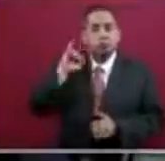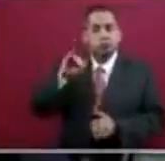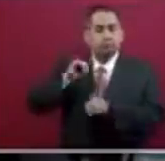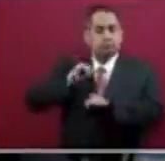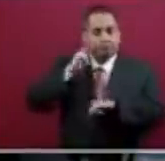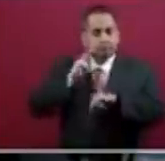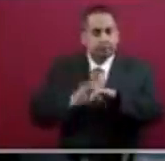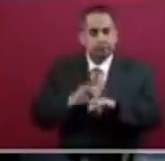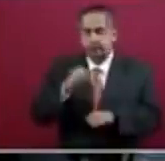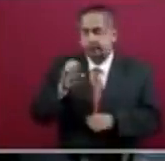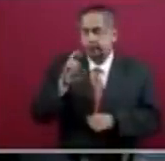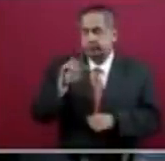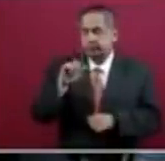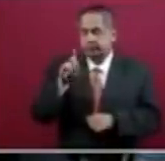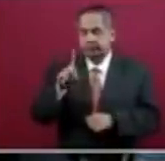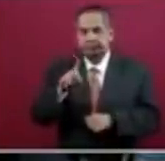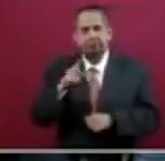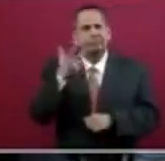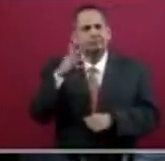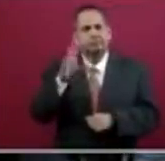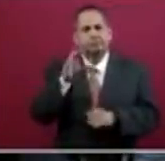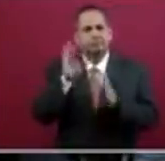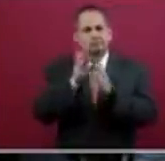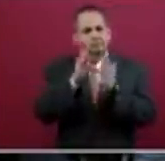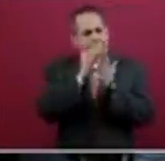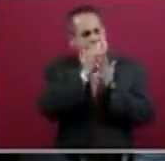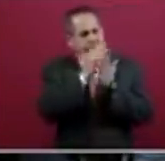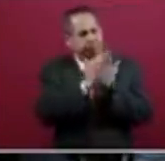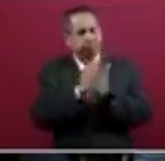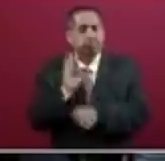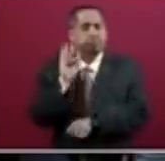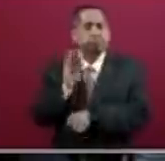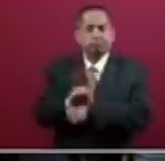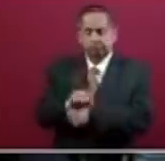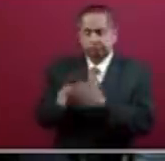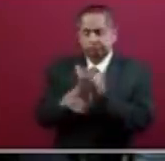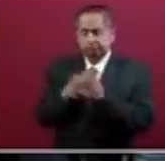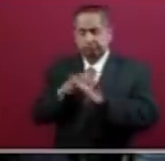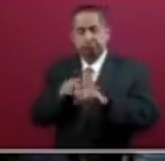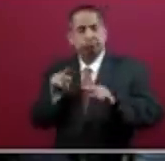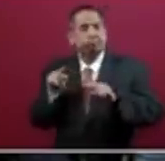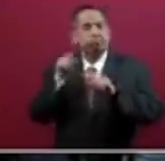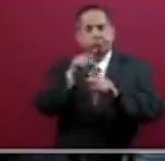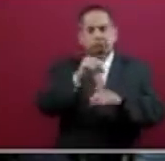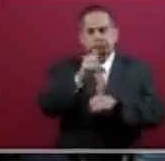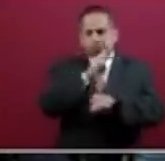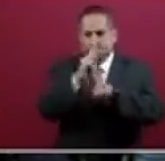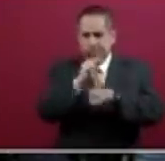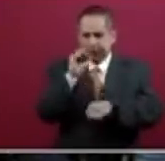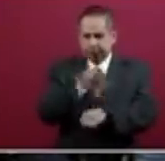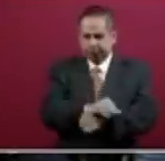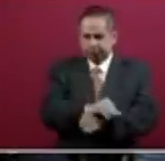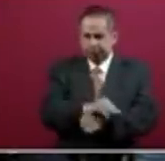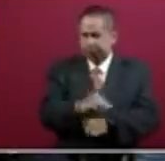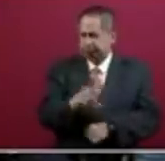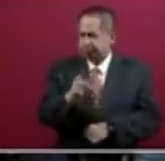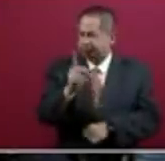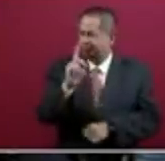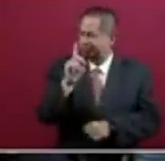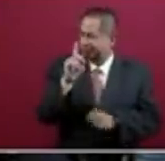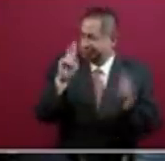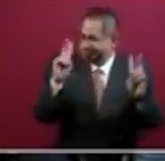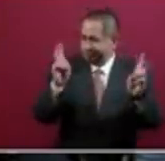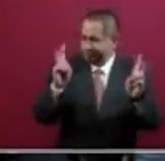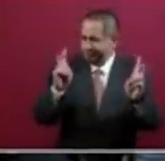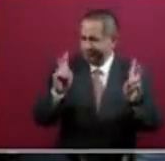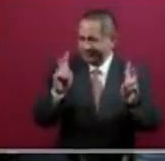Marcelo Ebrard, presentó un decálogo sobre la protección de migrantes en el extranjero. Sin embargo, hay un tema ahí muy